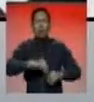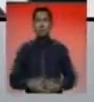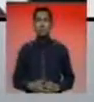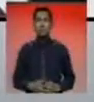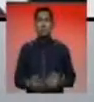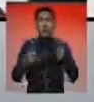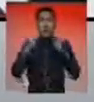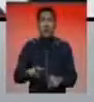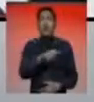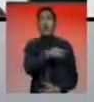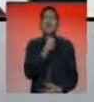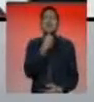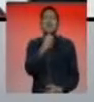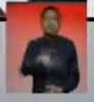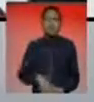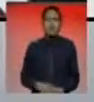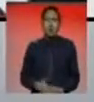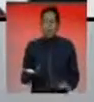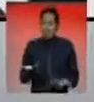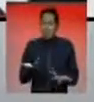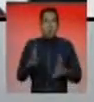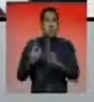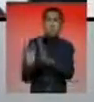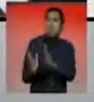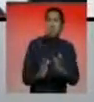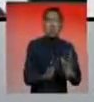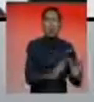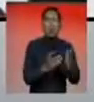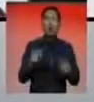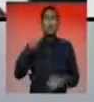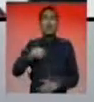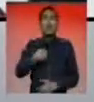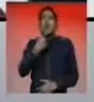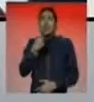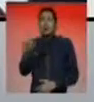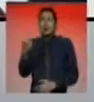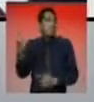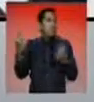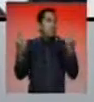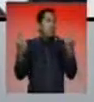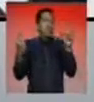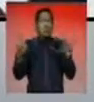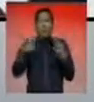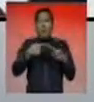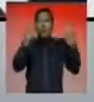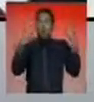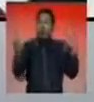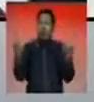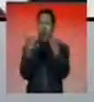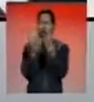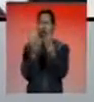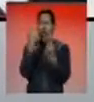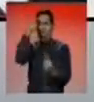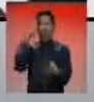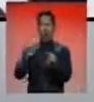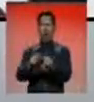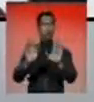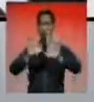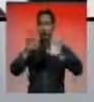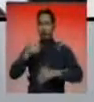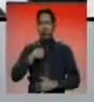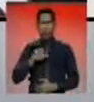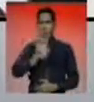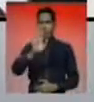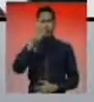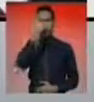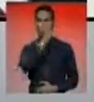hacen una especie de cotejo de lo que había dicho Valencia con lo que yo había dicho, que tampoco venía al caso, en una rectificación que